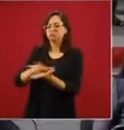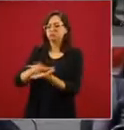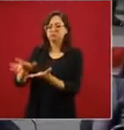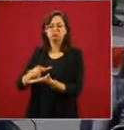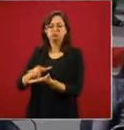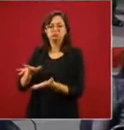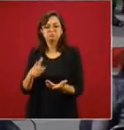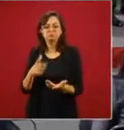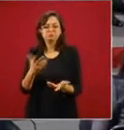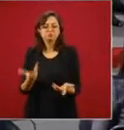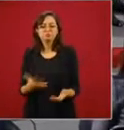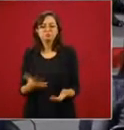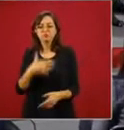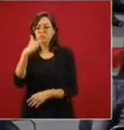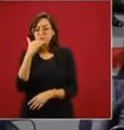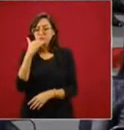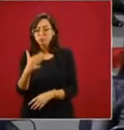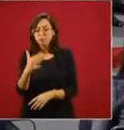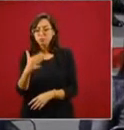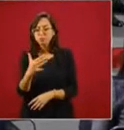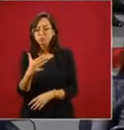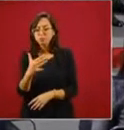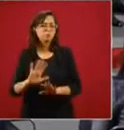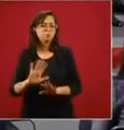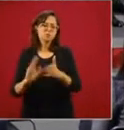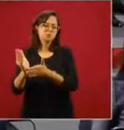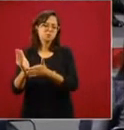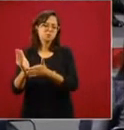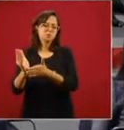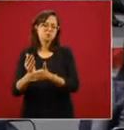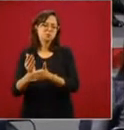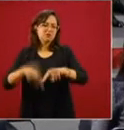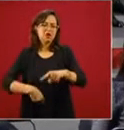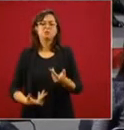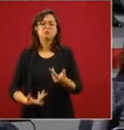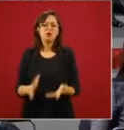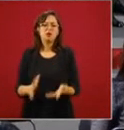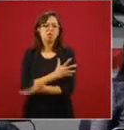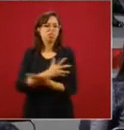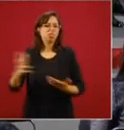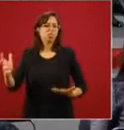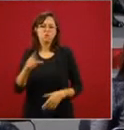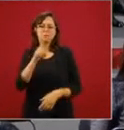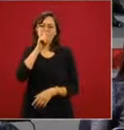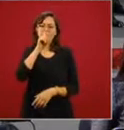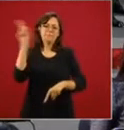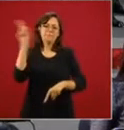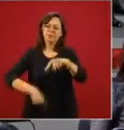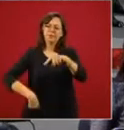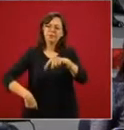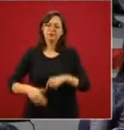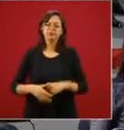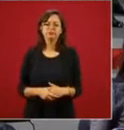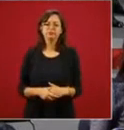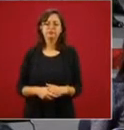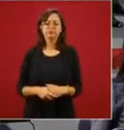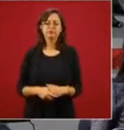haya corrupción, que no haya excesos, que no